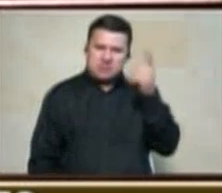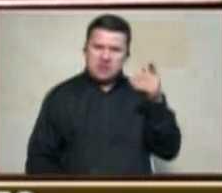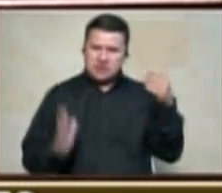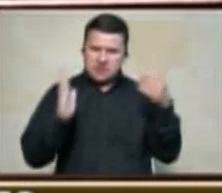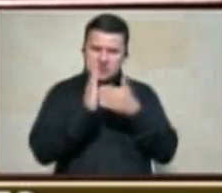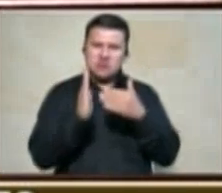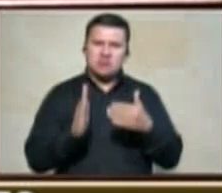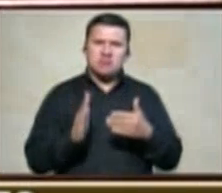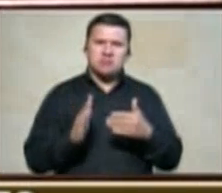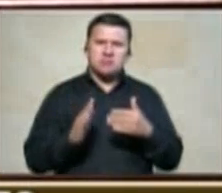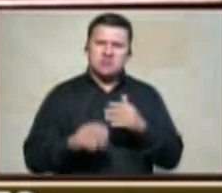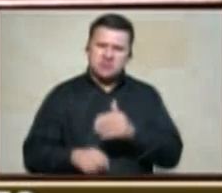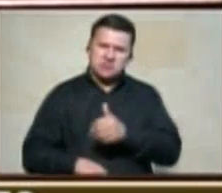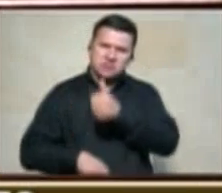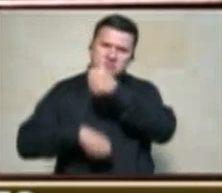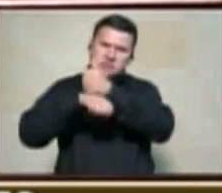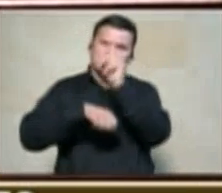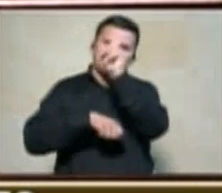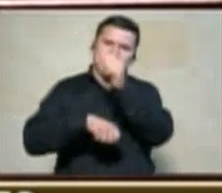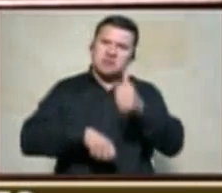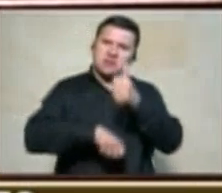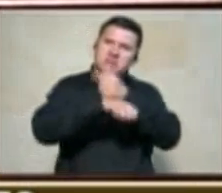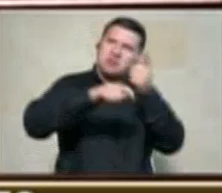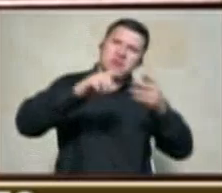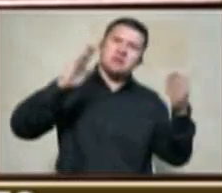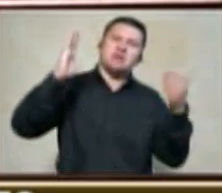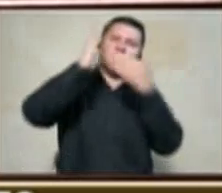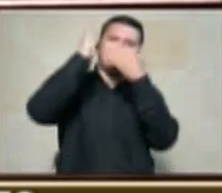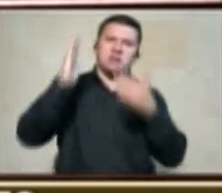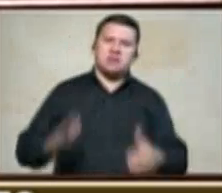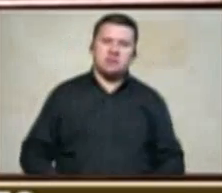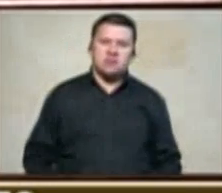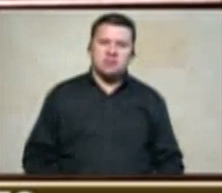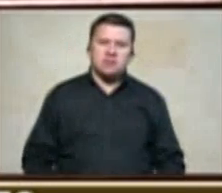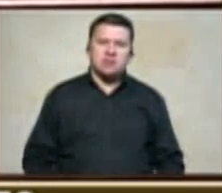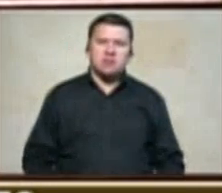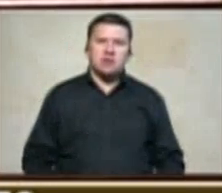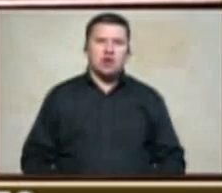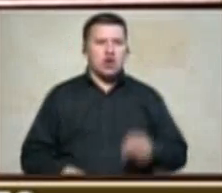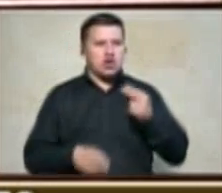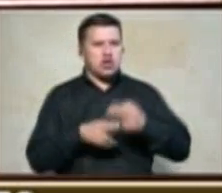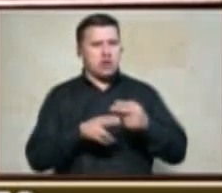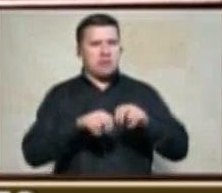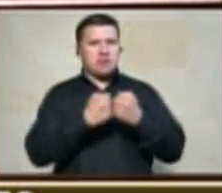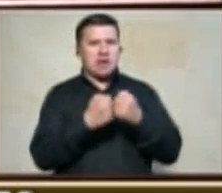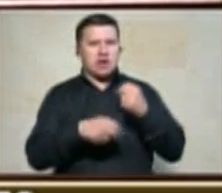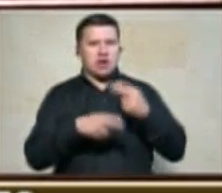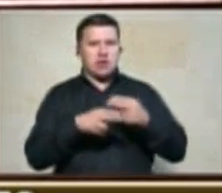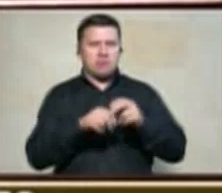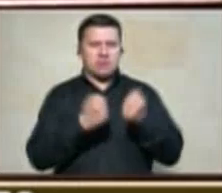denuncia a nuestro director del Cesar porque le está acabando su buen nombre.